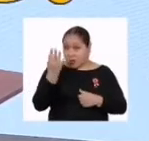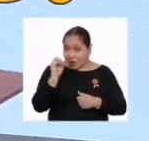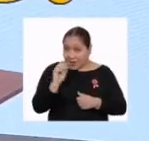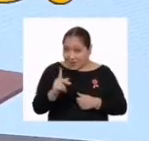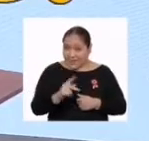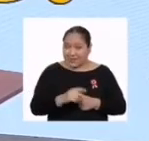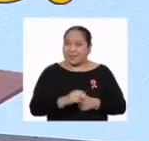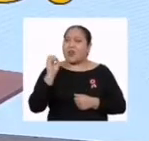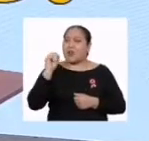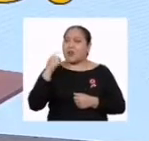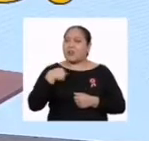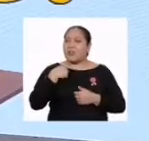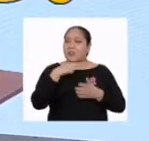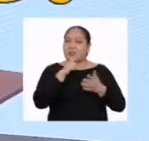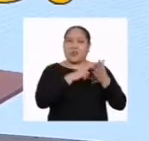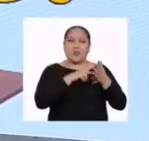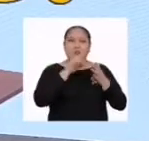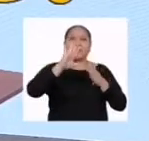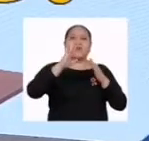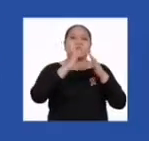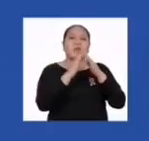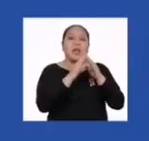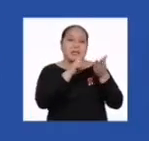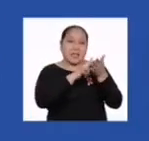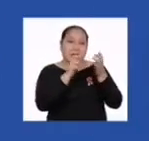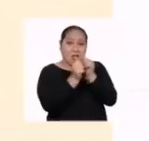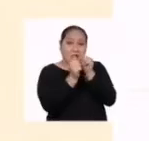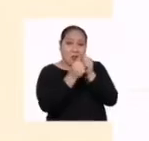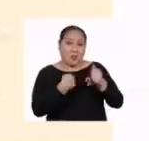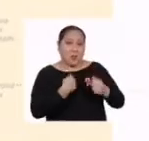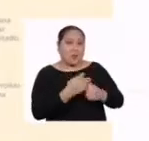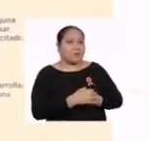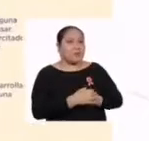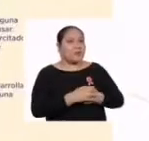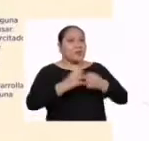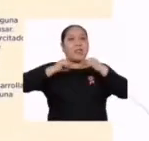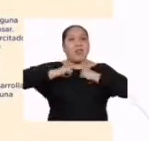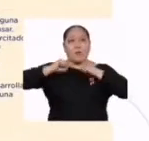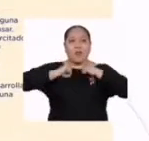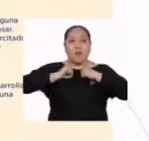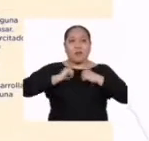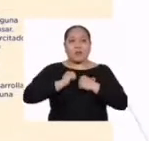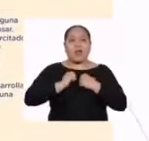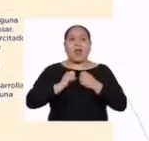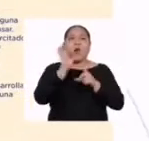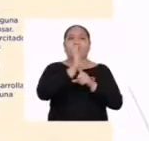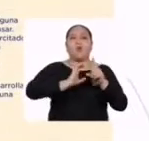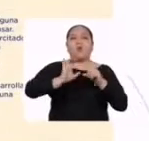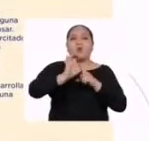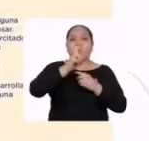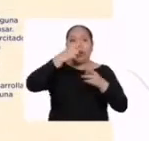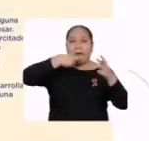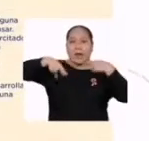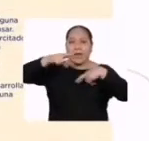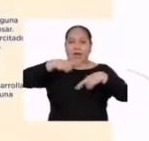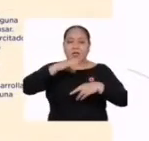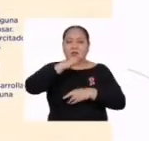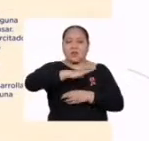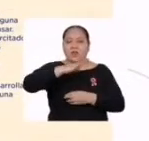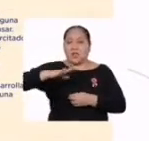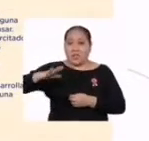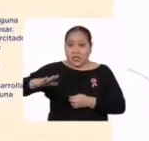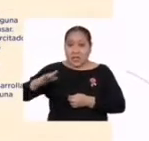¡Bacán! Yo empiezo. Ustedes en casa lean conmigo. Deporte, cultura, recreación, niñez